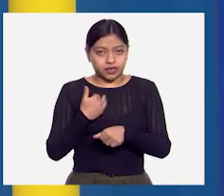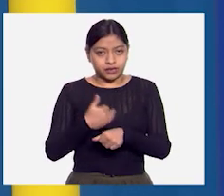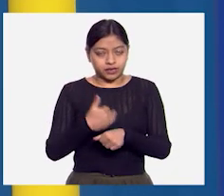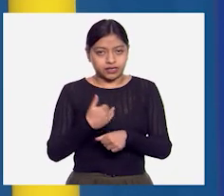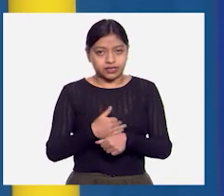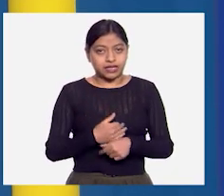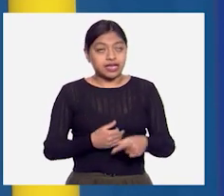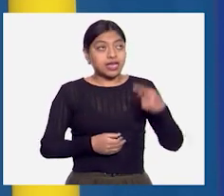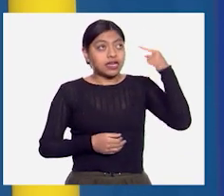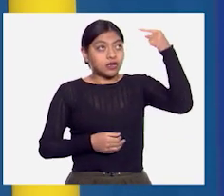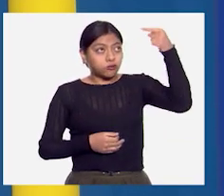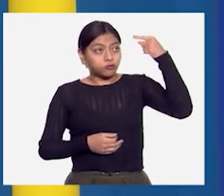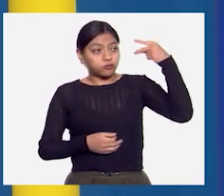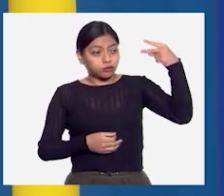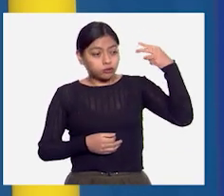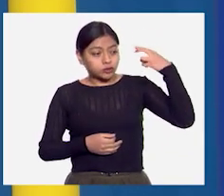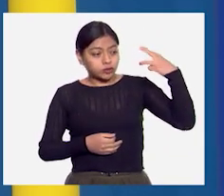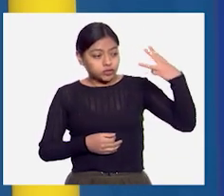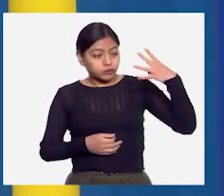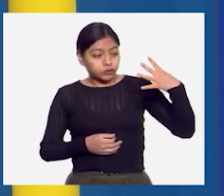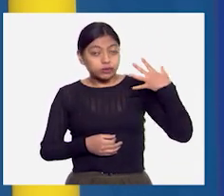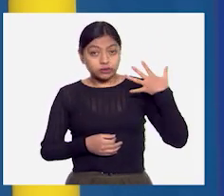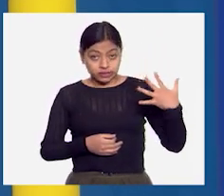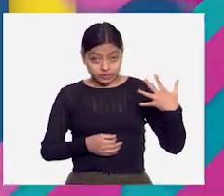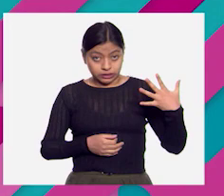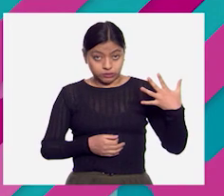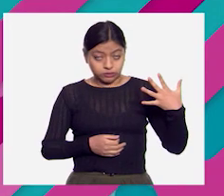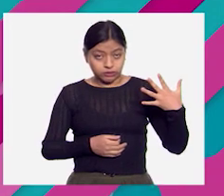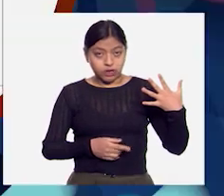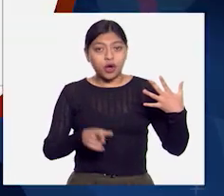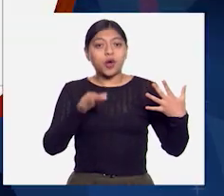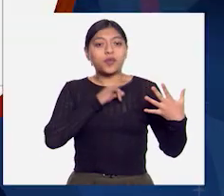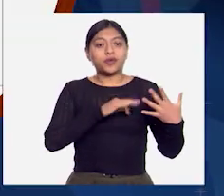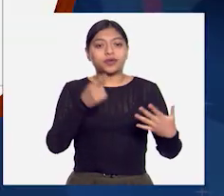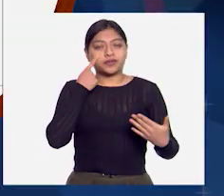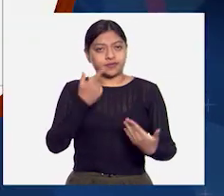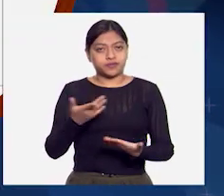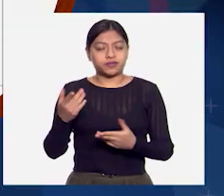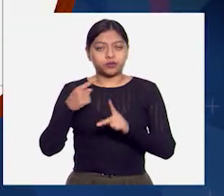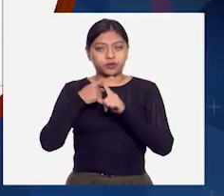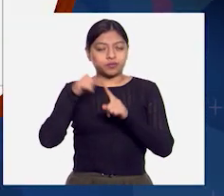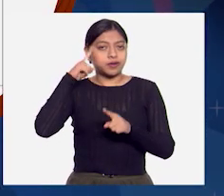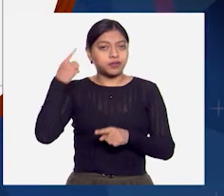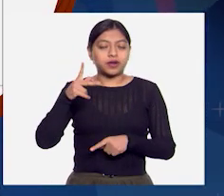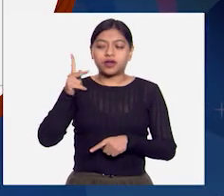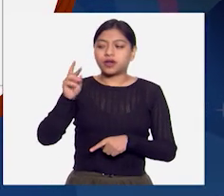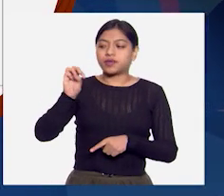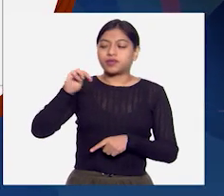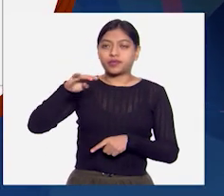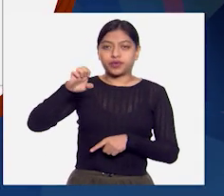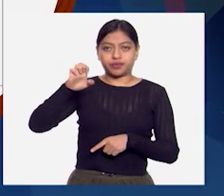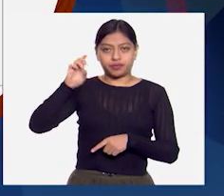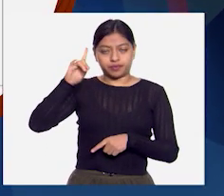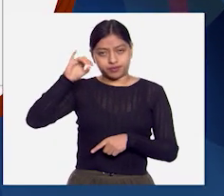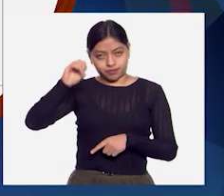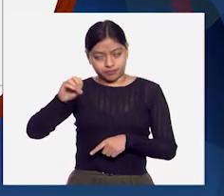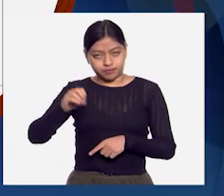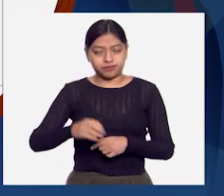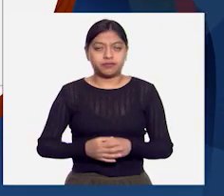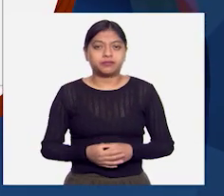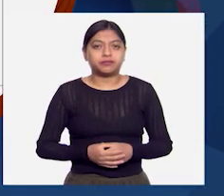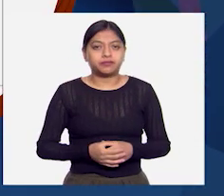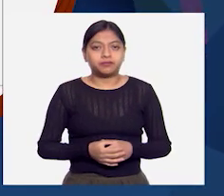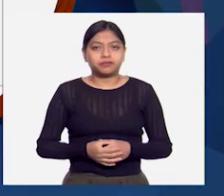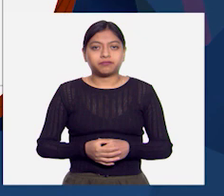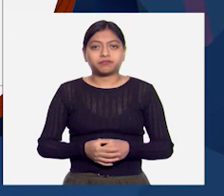5 datos y vamos a sumar sus valores para poder calcular el valor de la media aritmética o promedio, la